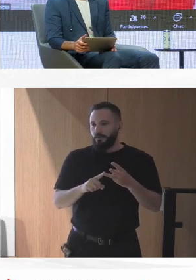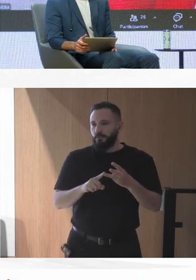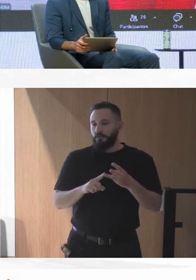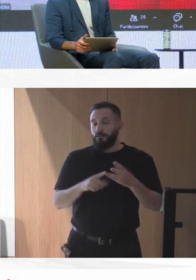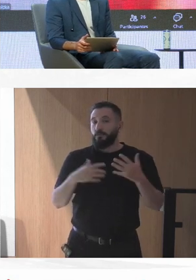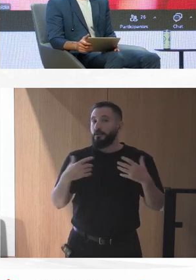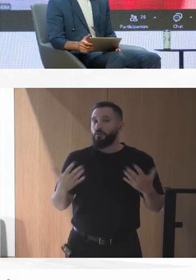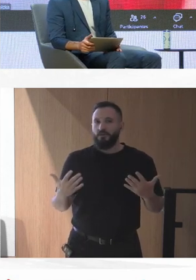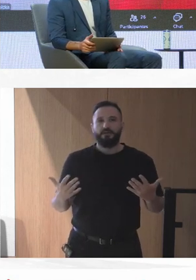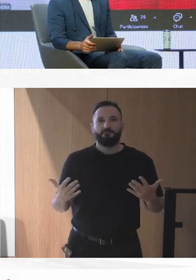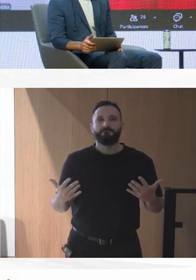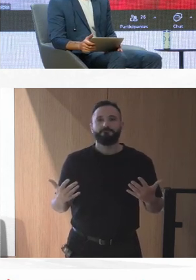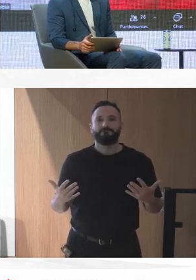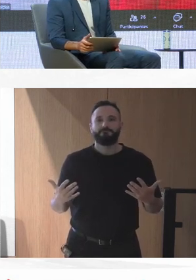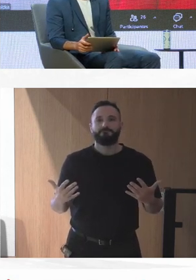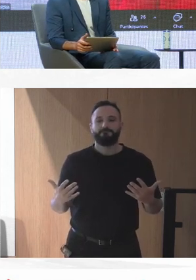Así que,